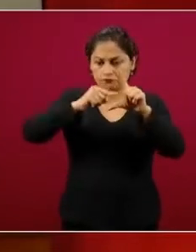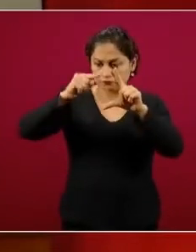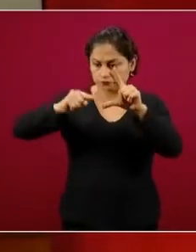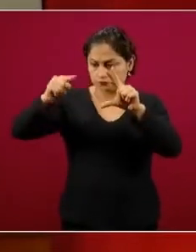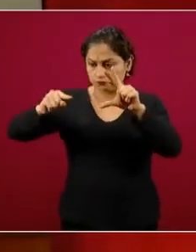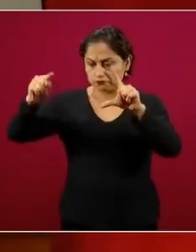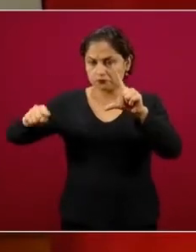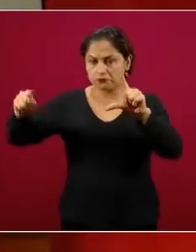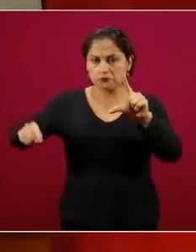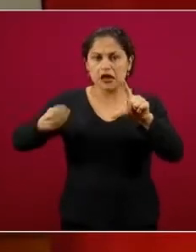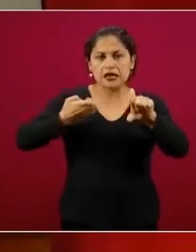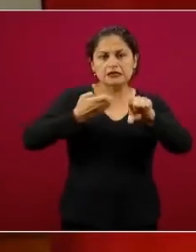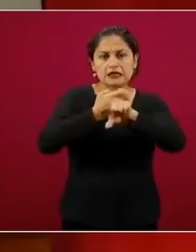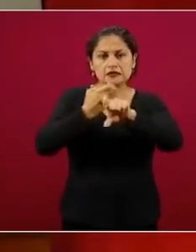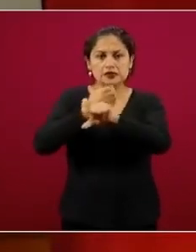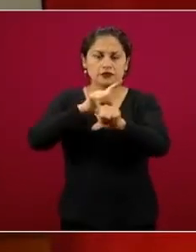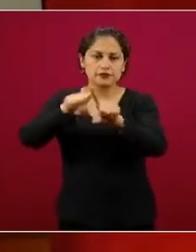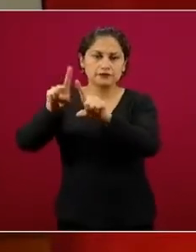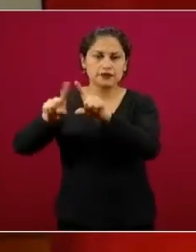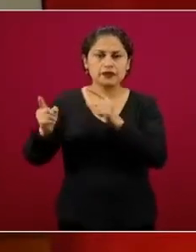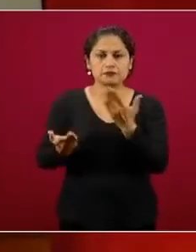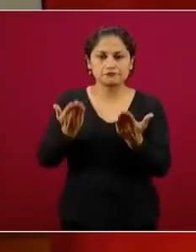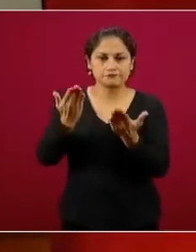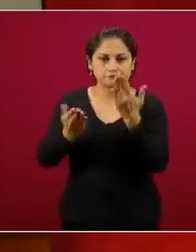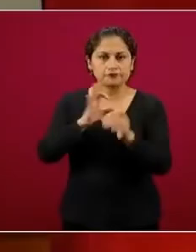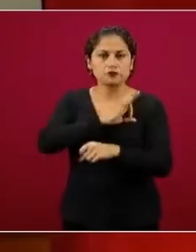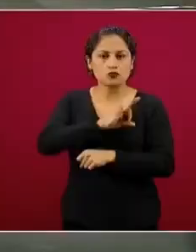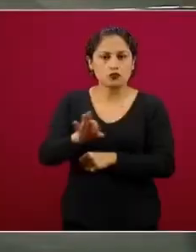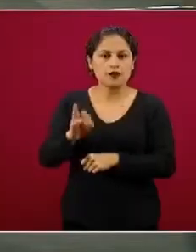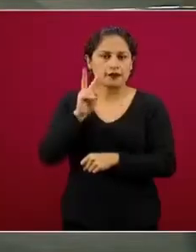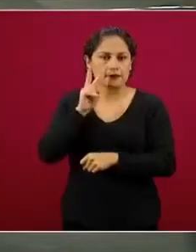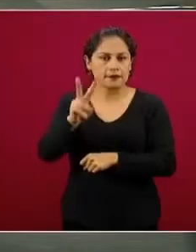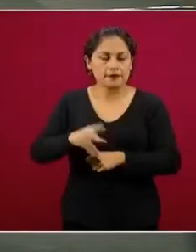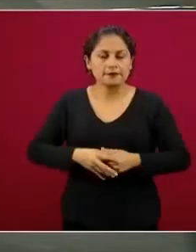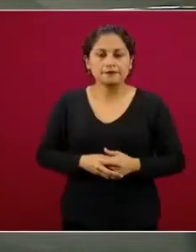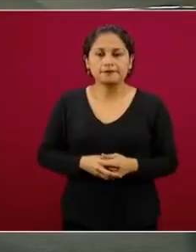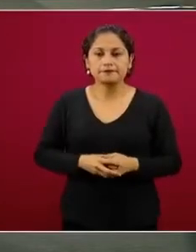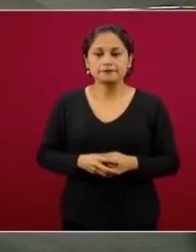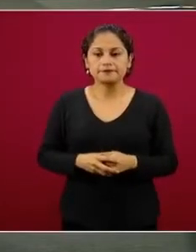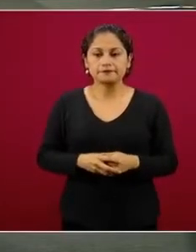cada uno de los estados que ustedes quieren ver y comparar. La siguiente, por favor.